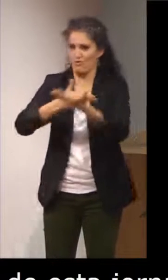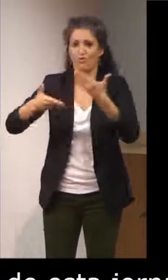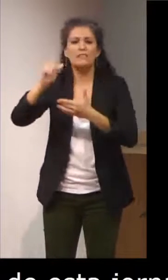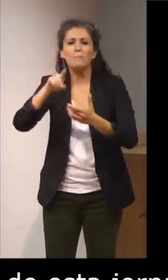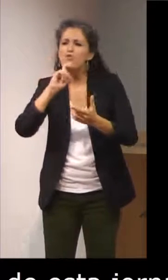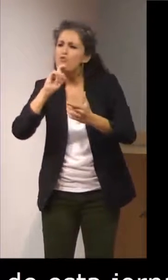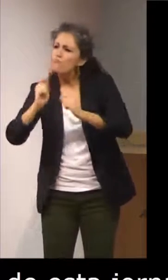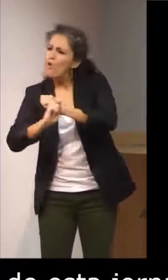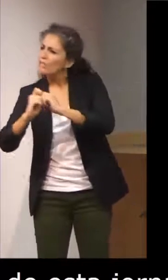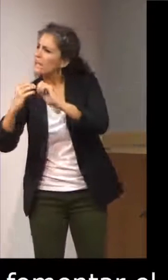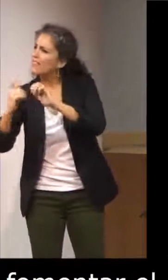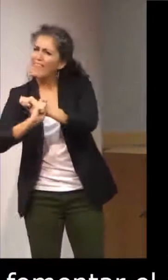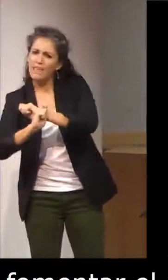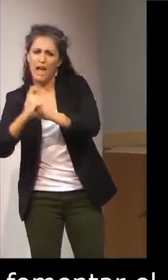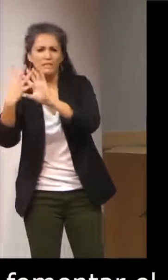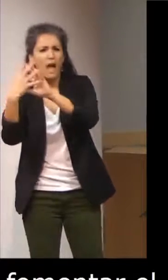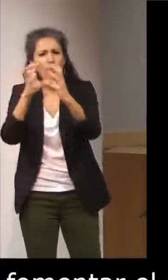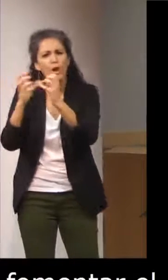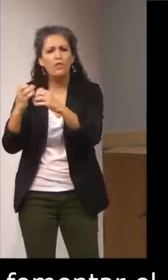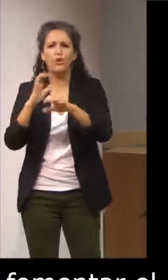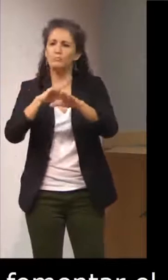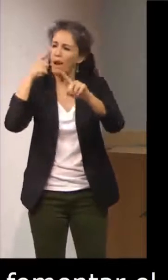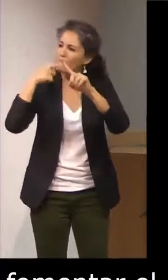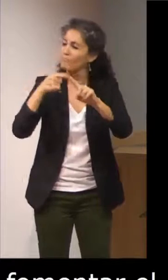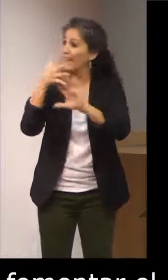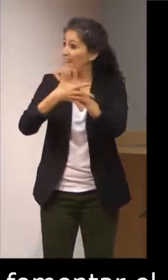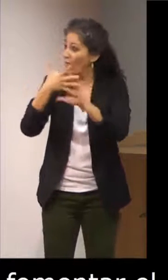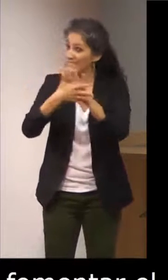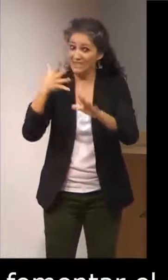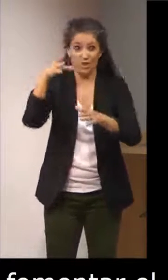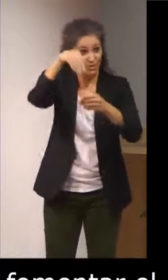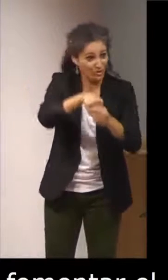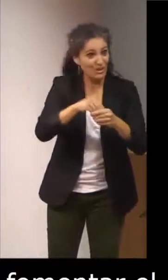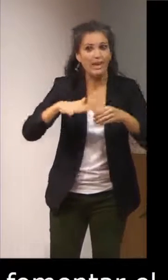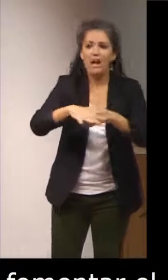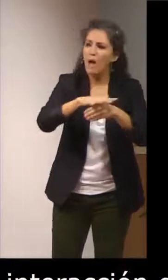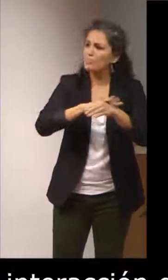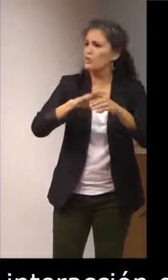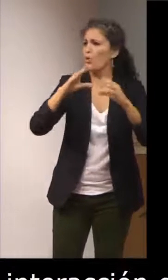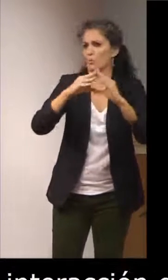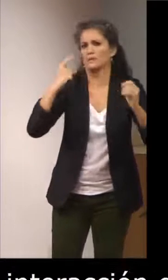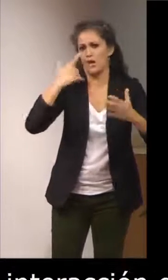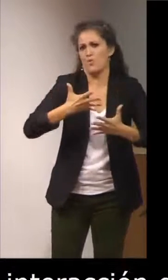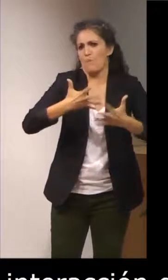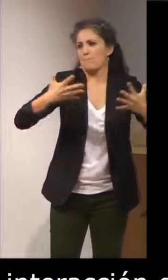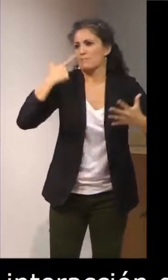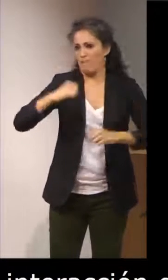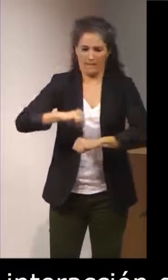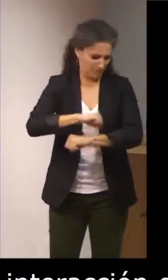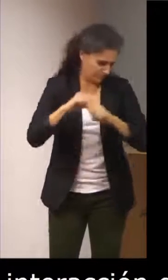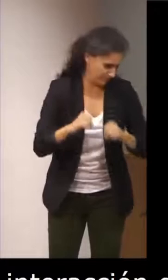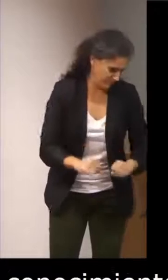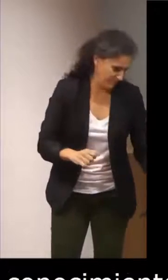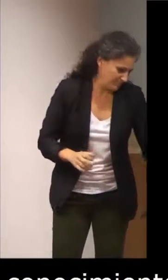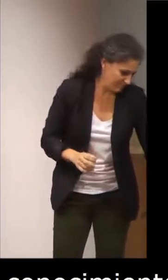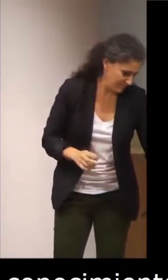de información y conocimientos, a unar estrategias para incorporar la lengua de signos cada vez más